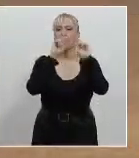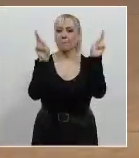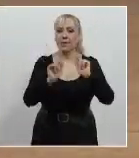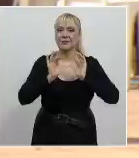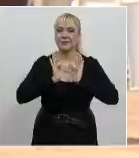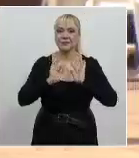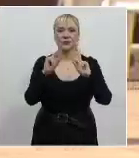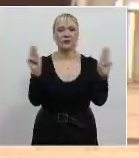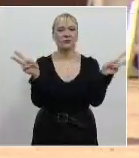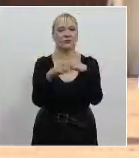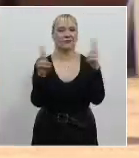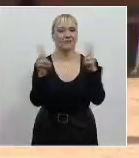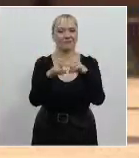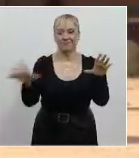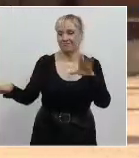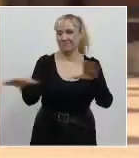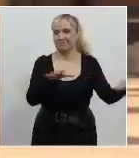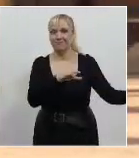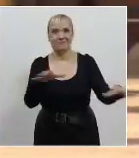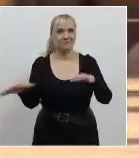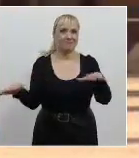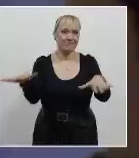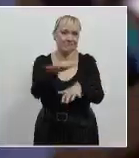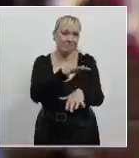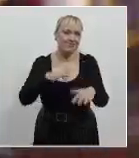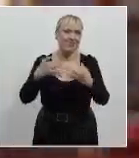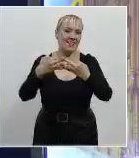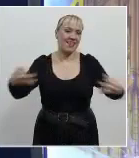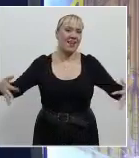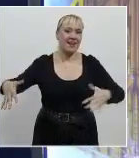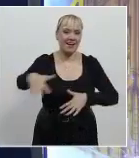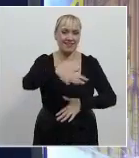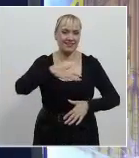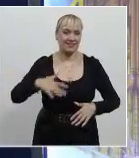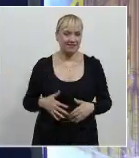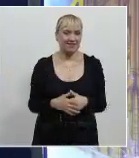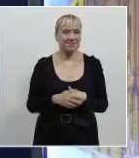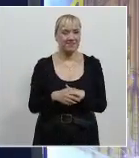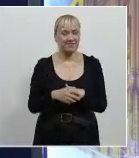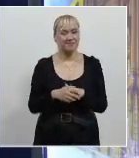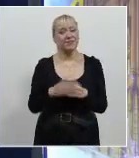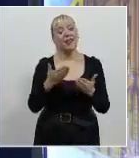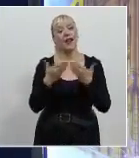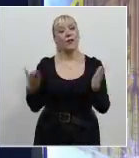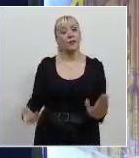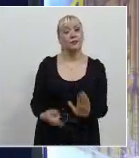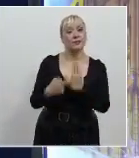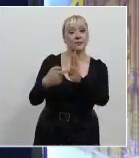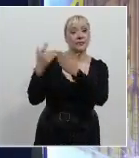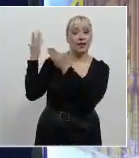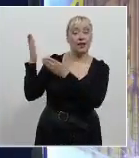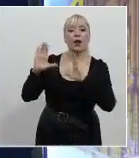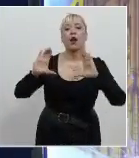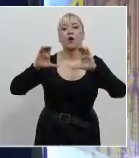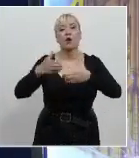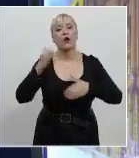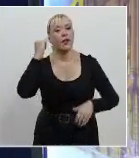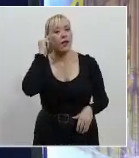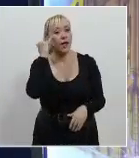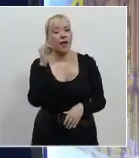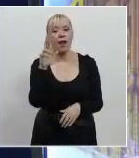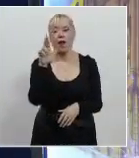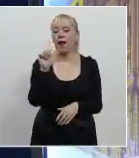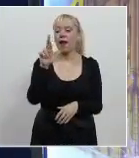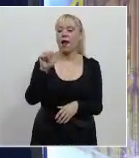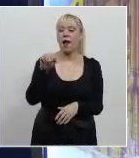entre las personas integrantes de esos entes agrarios. Le presentamos el caso de la comunidad rarámuri en